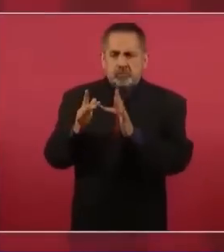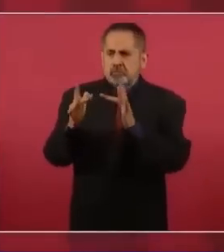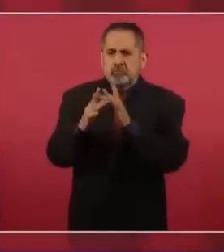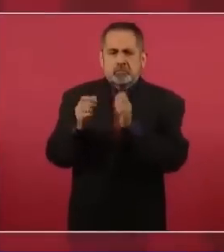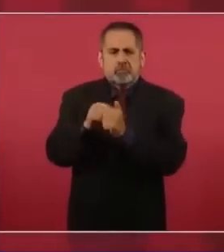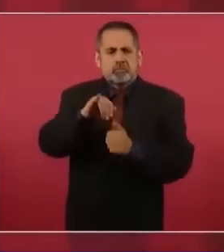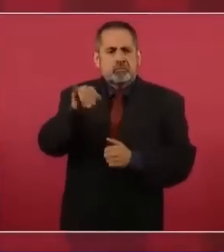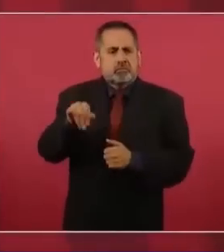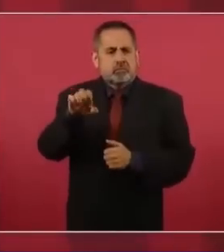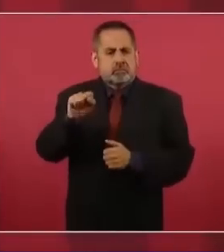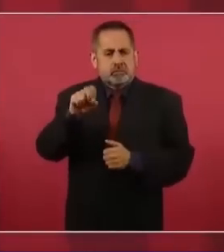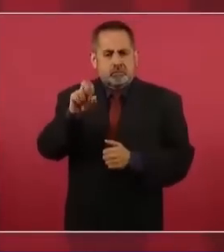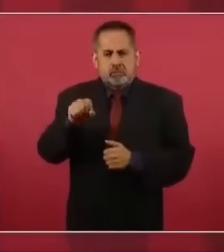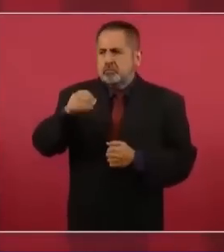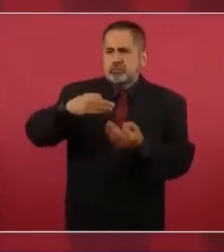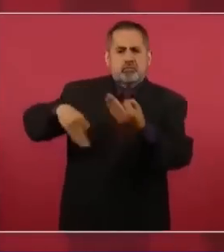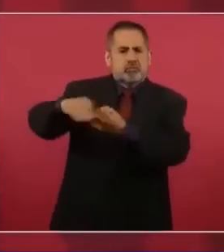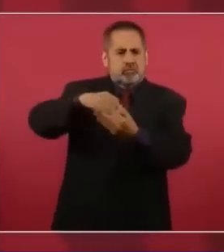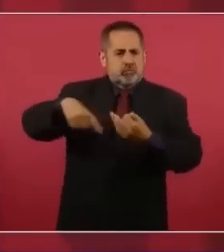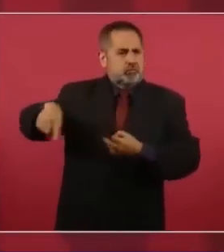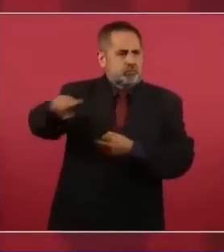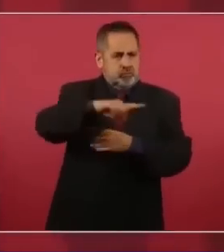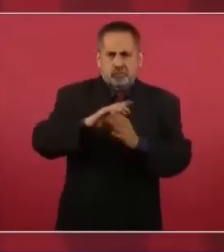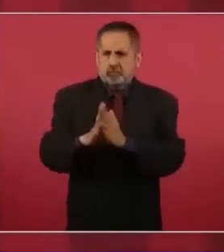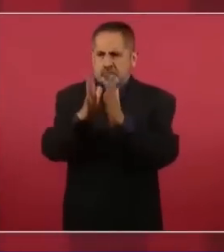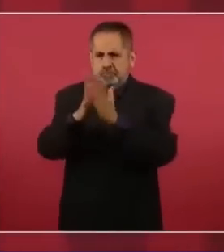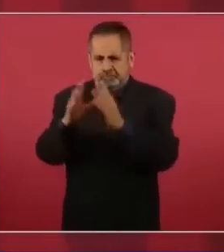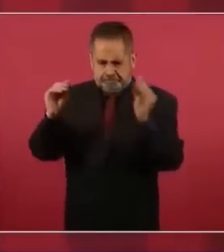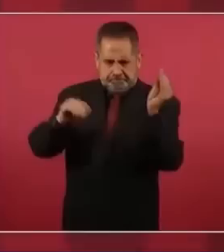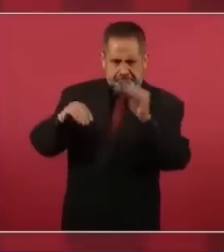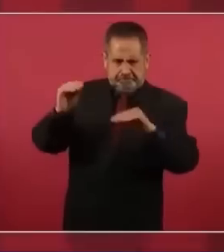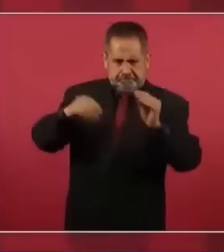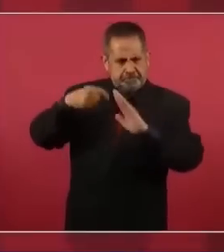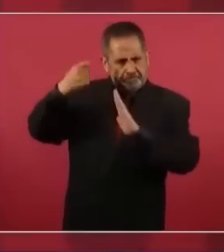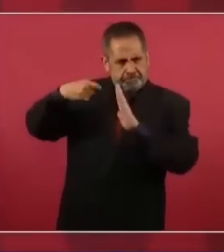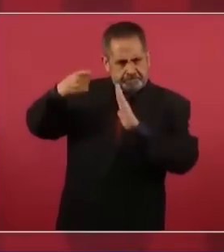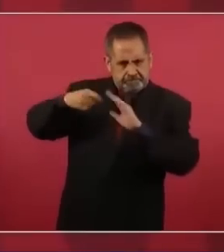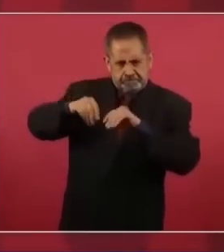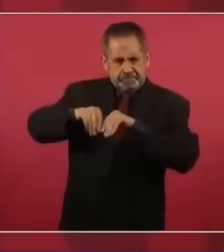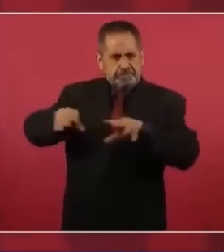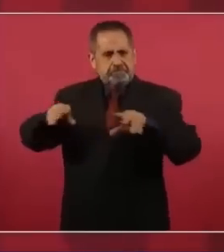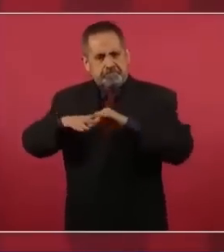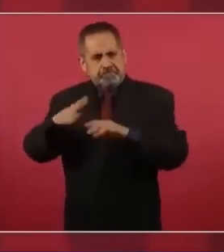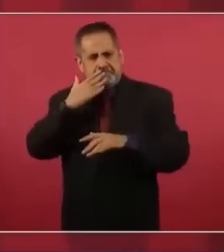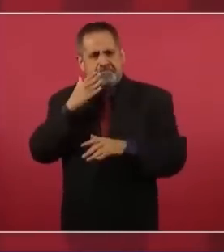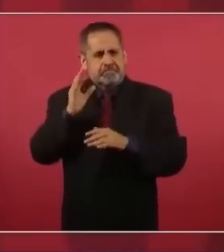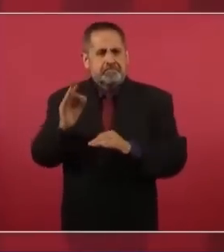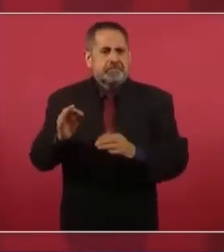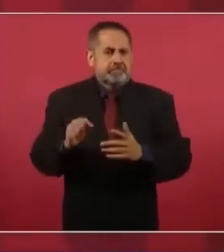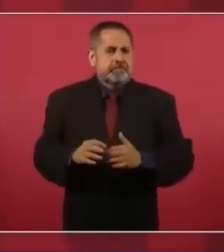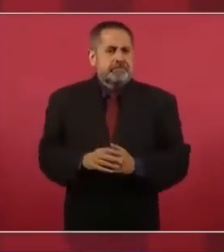nos ayude, porque todos pueden participar, entre todos, y hacer una